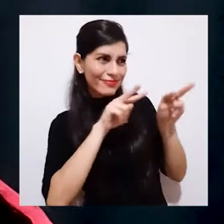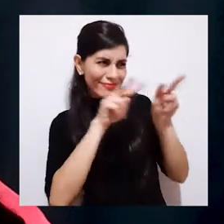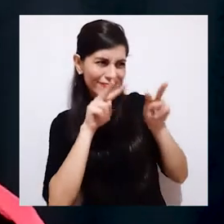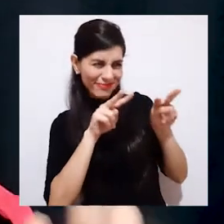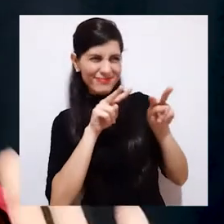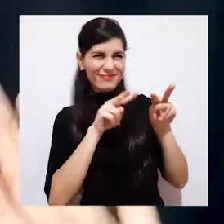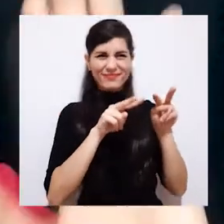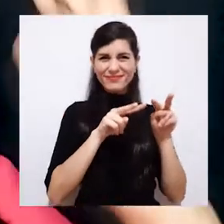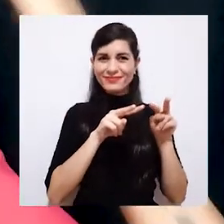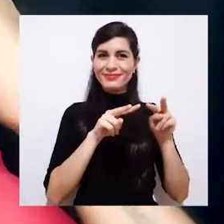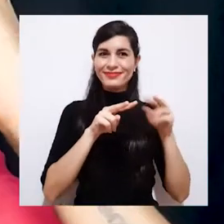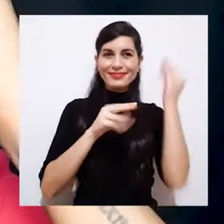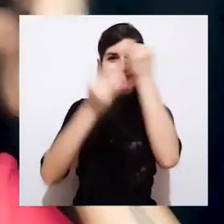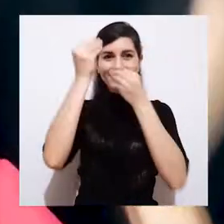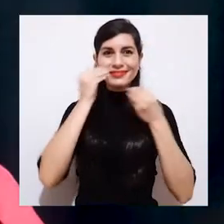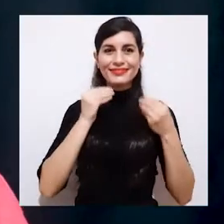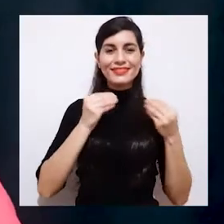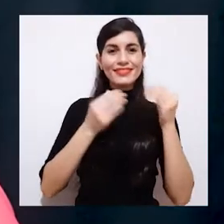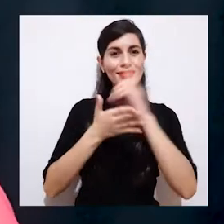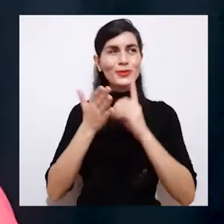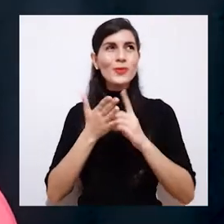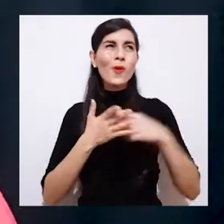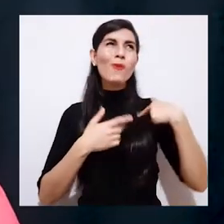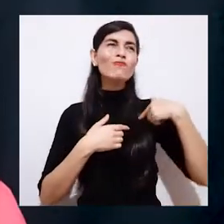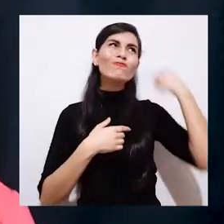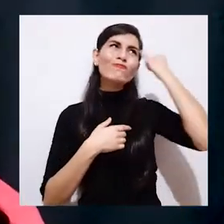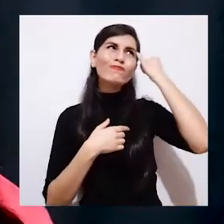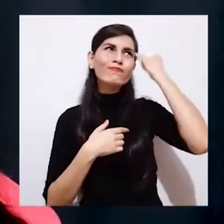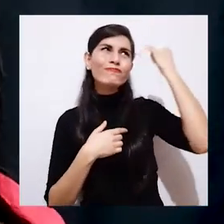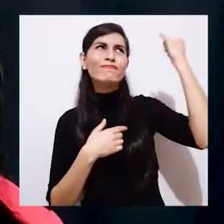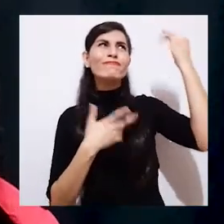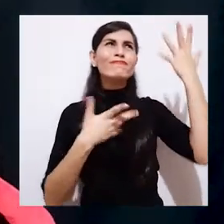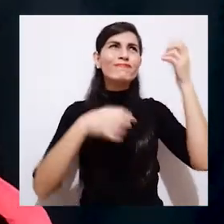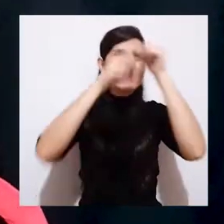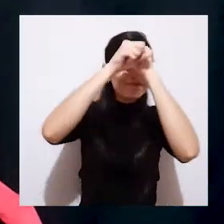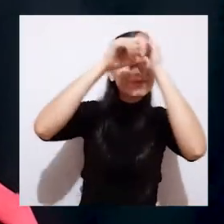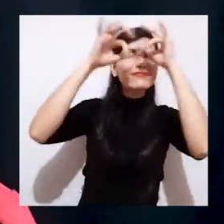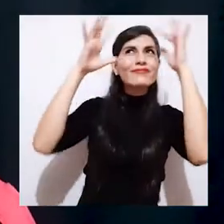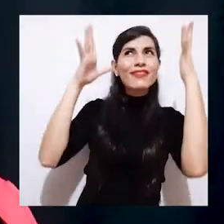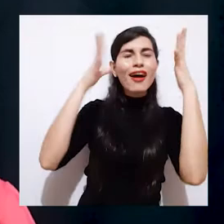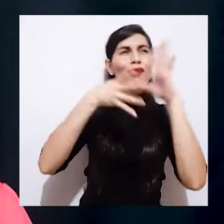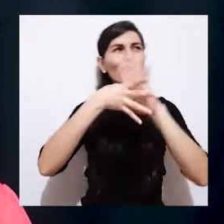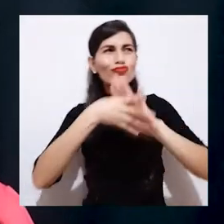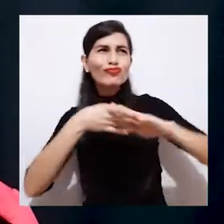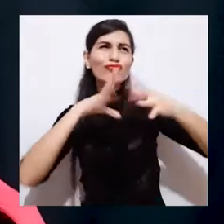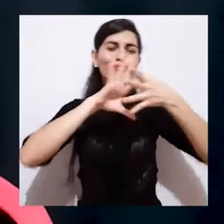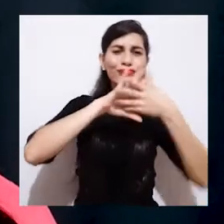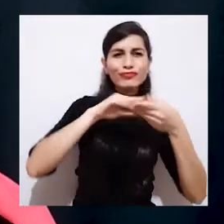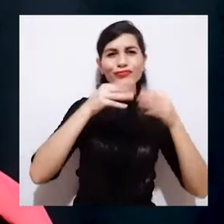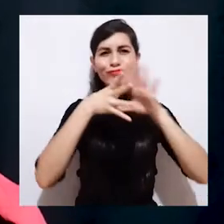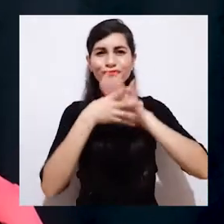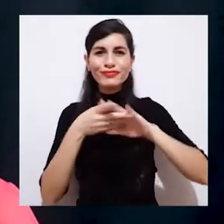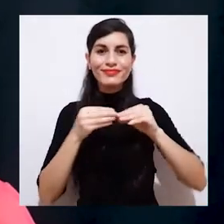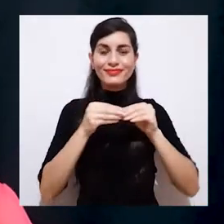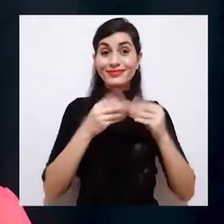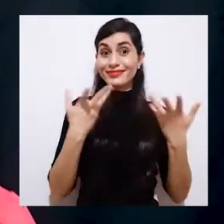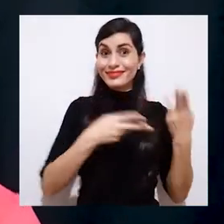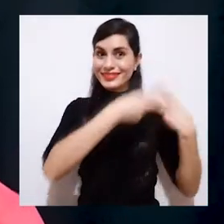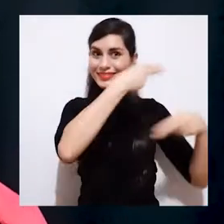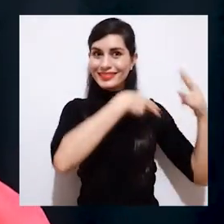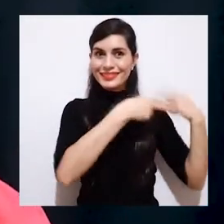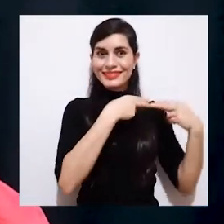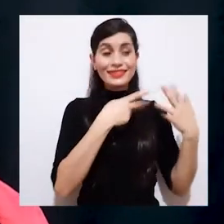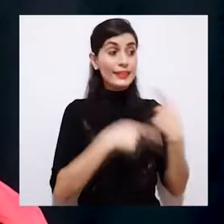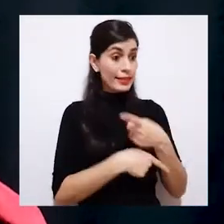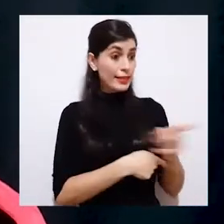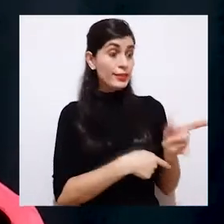visual que nos ayuda a todas esas cosas que nosotros nos imaginamos, o de repente en algunos cuentos que nos van relatando y nos van dando características